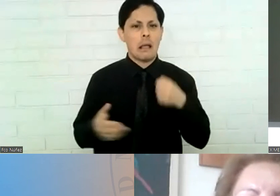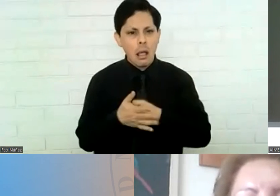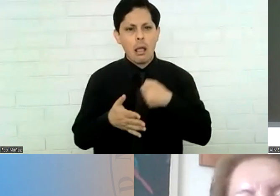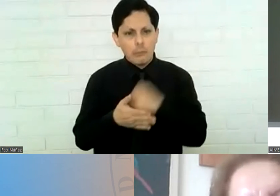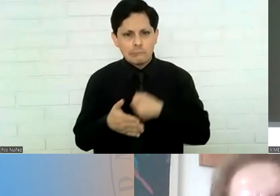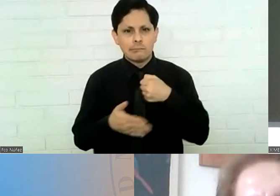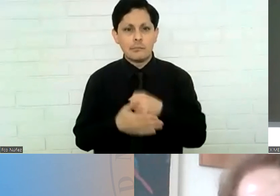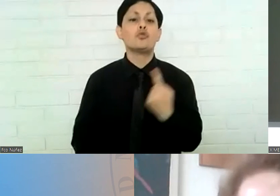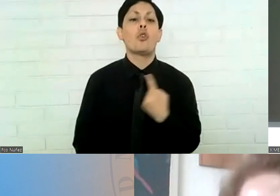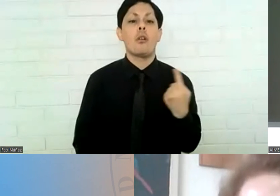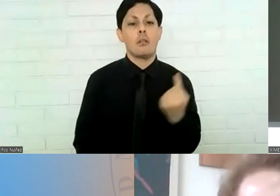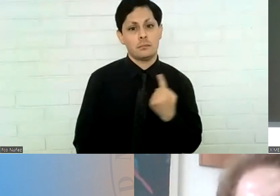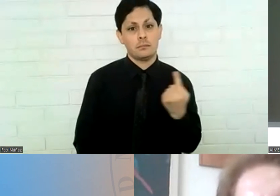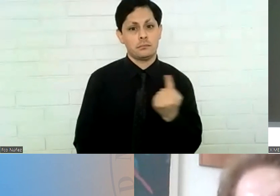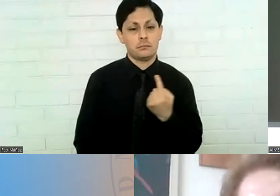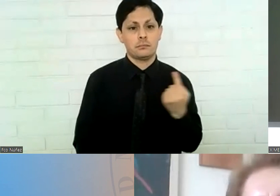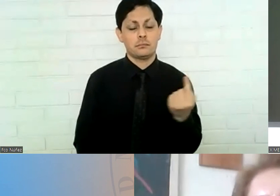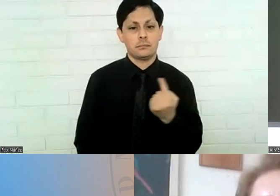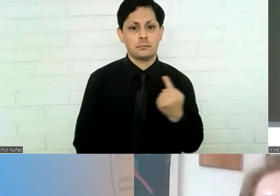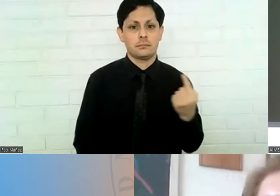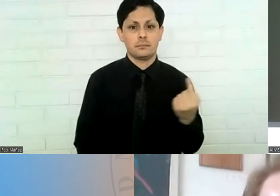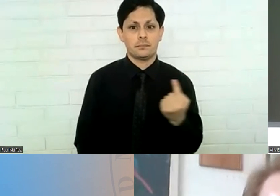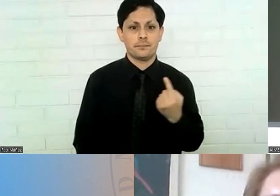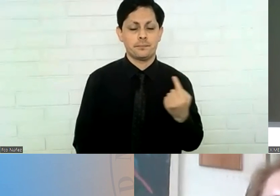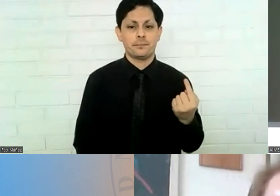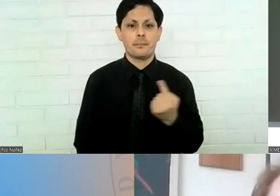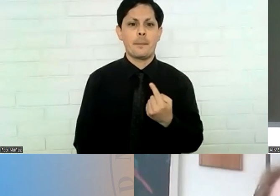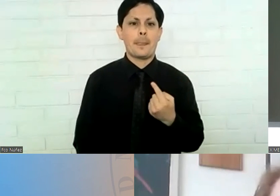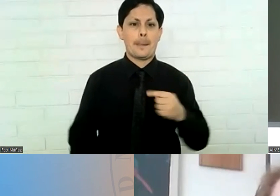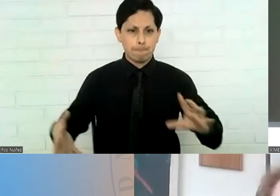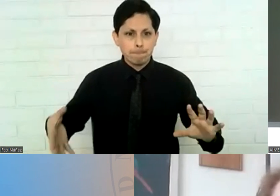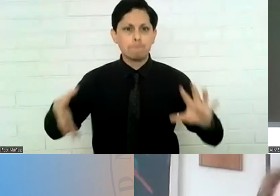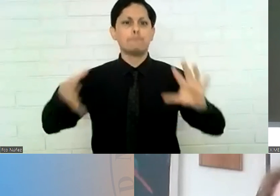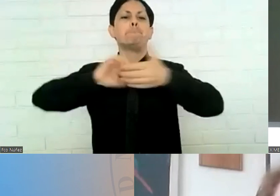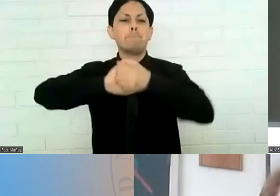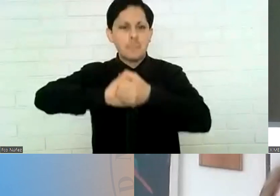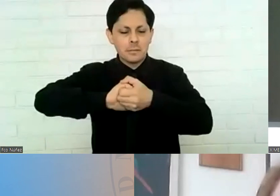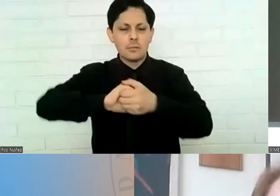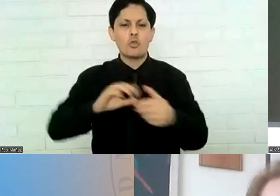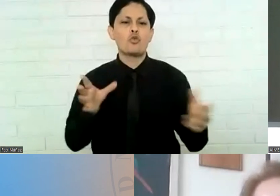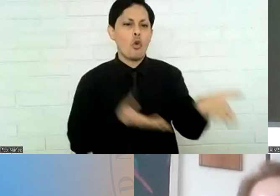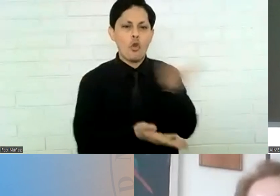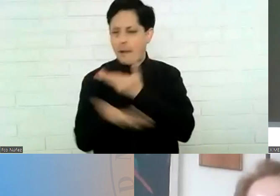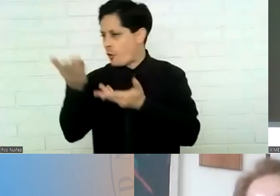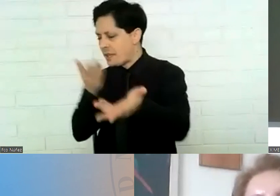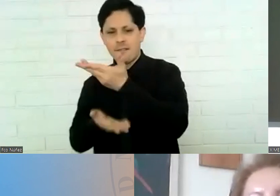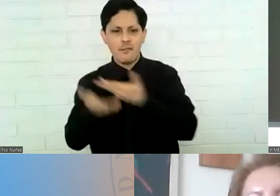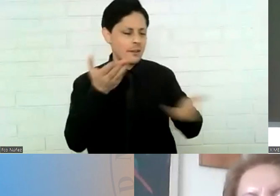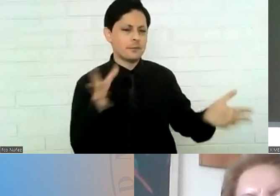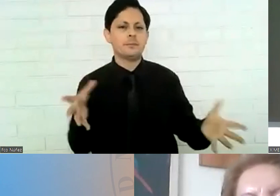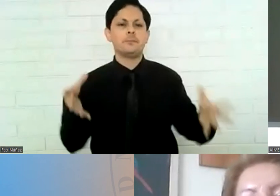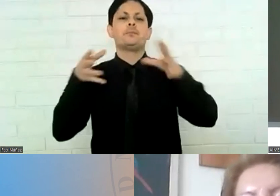tiempo. ¿Ya? La idea es trabajar colaborativamente para,